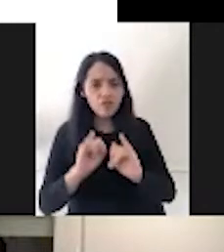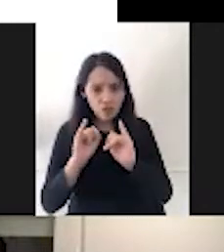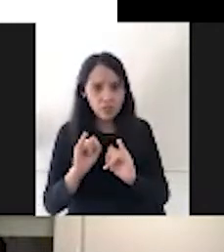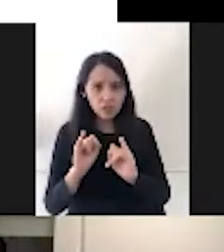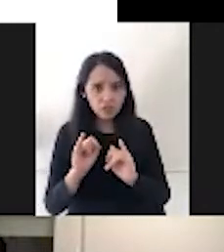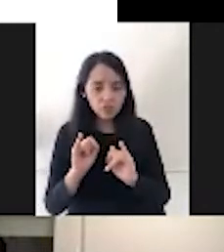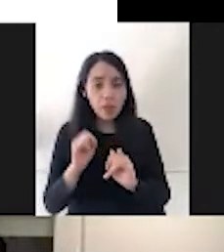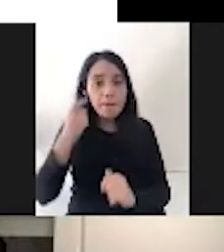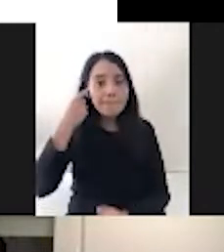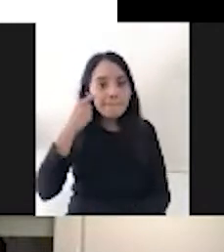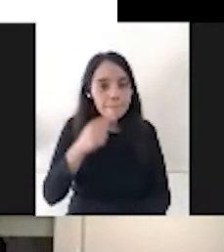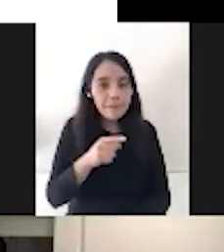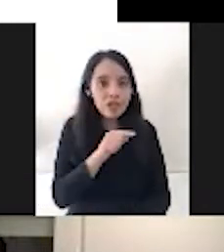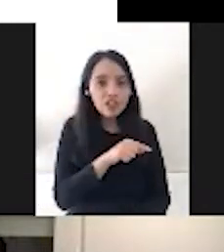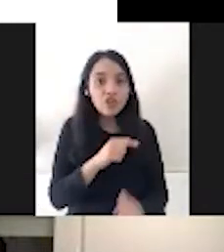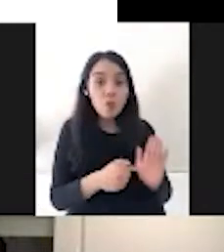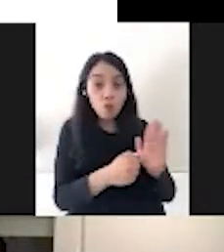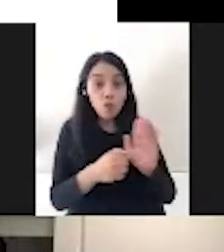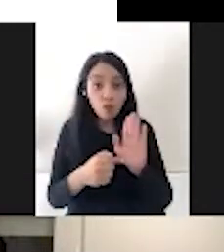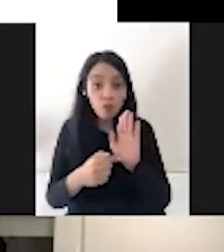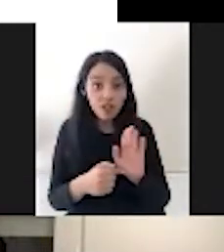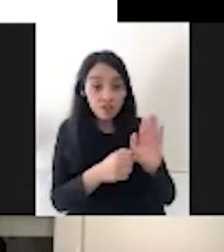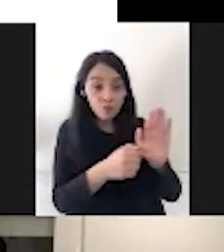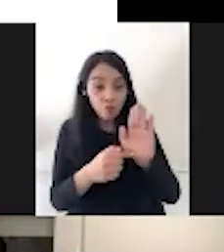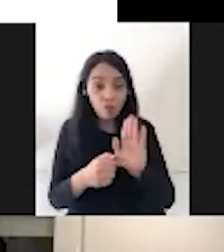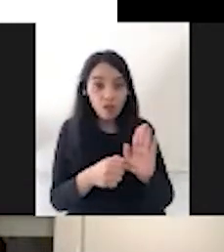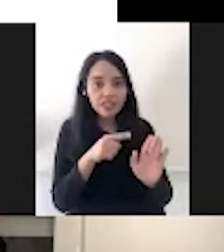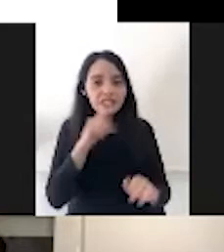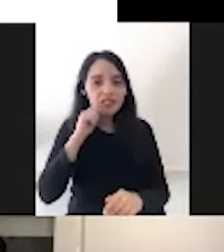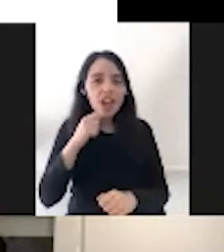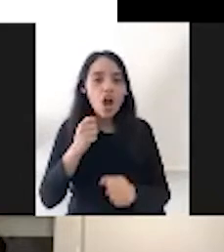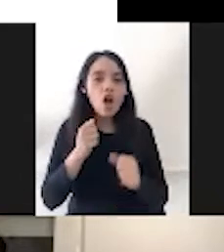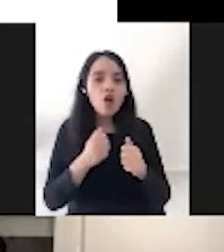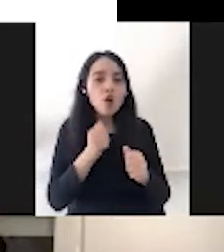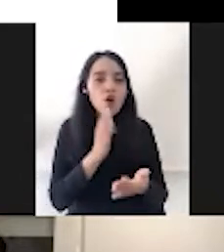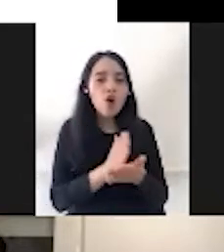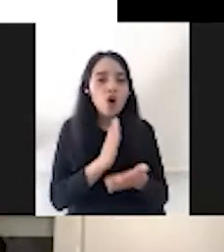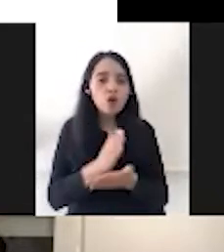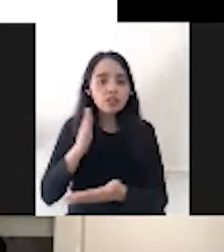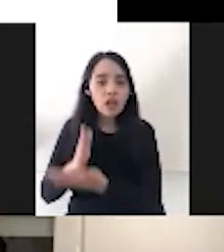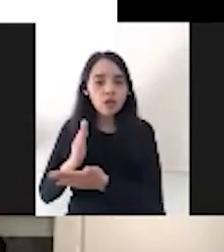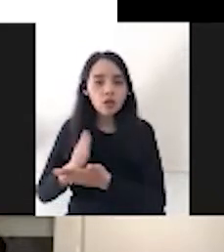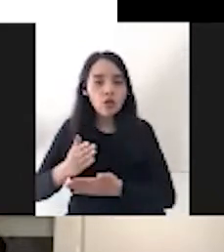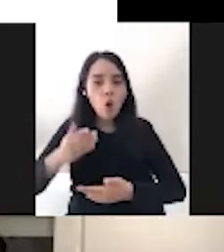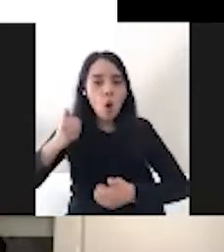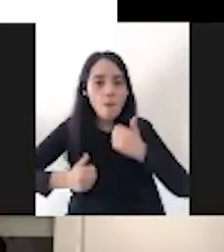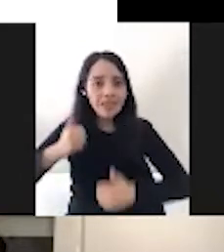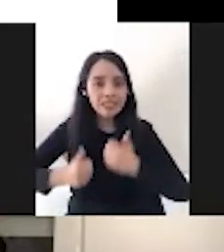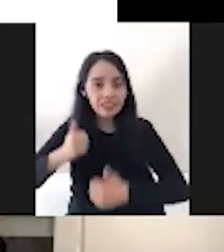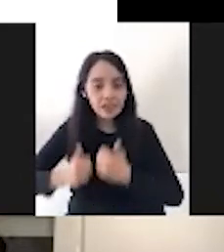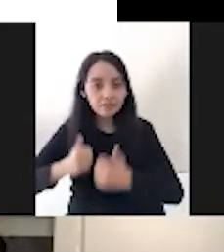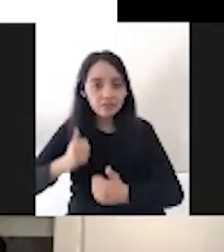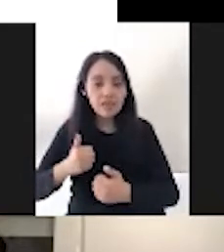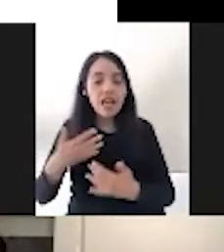visualizarlo, de ponerlo en el tapete y todo, hace competir a los colegios, hace que las escuelas, que los equipos directivos y los